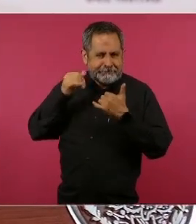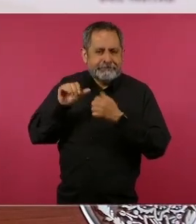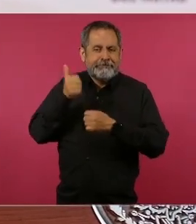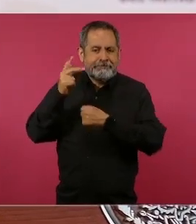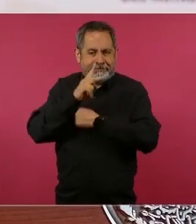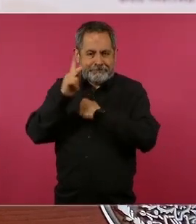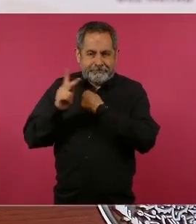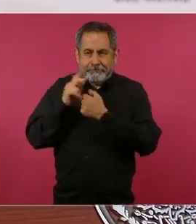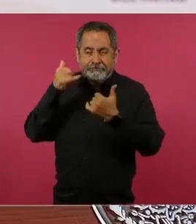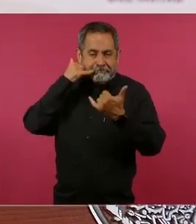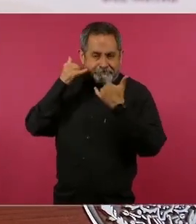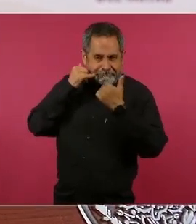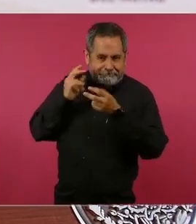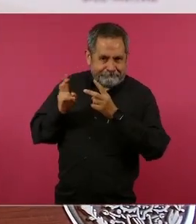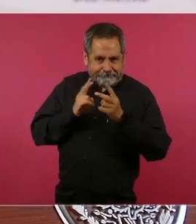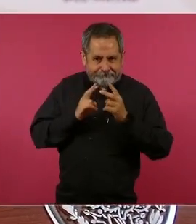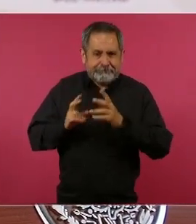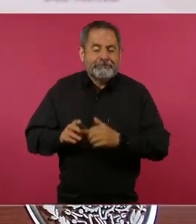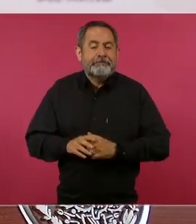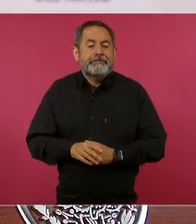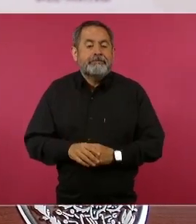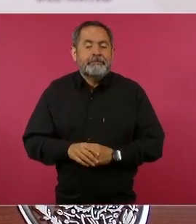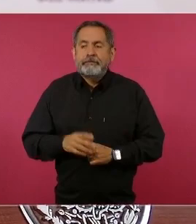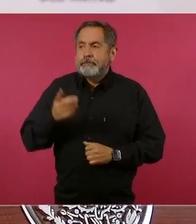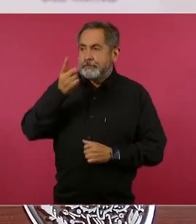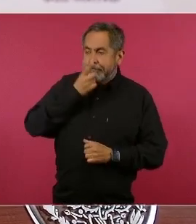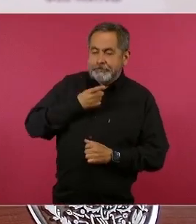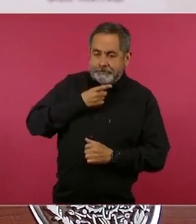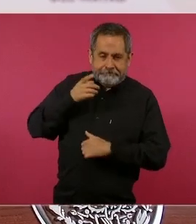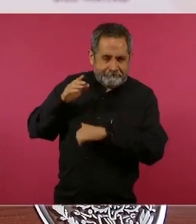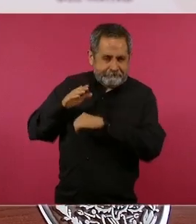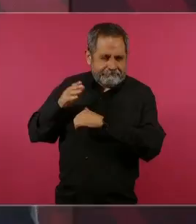otros países, y me dicen